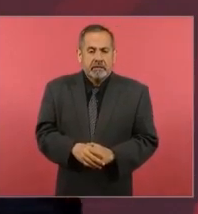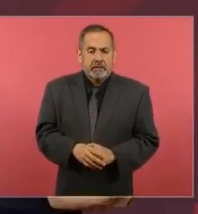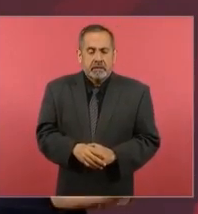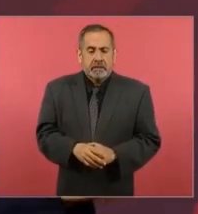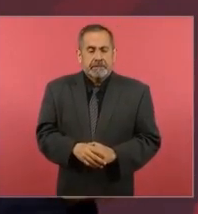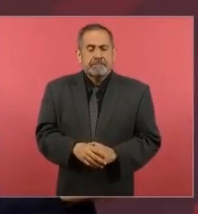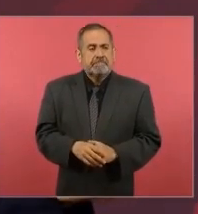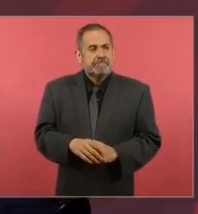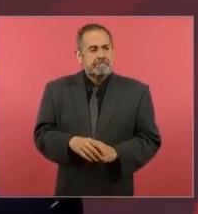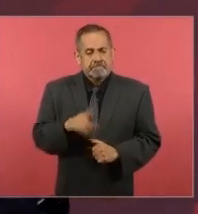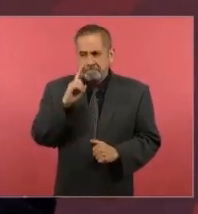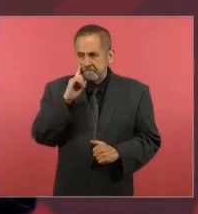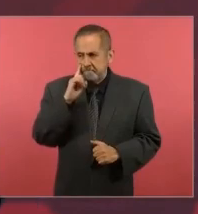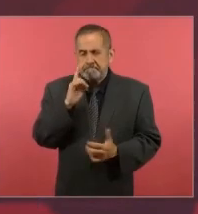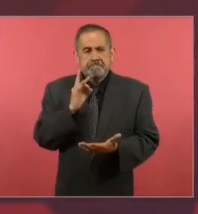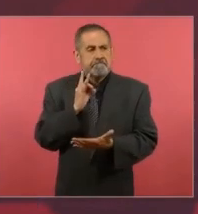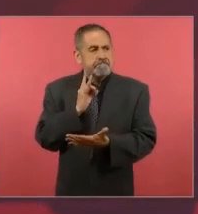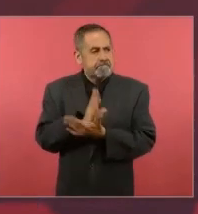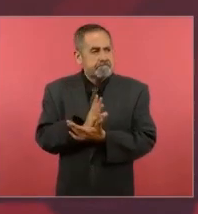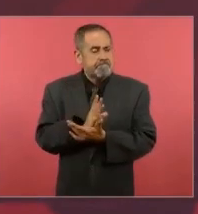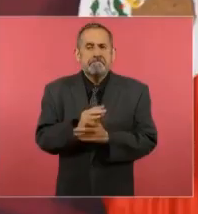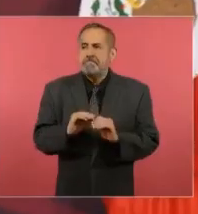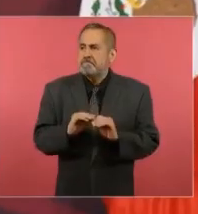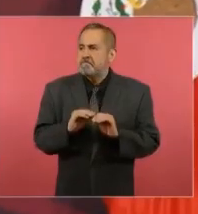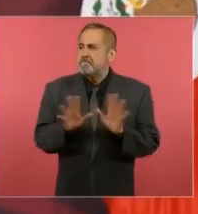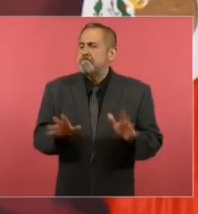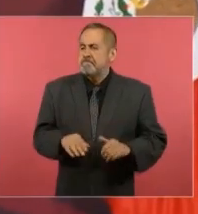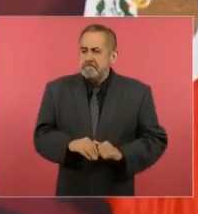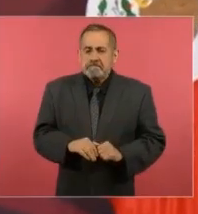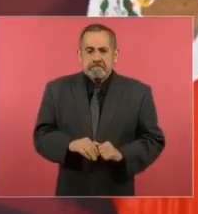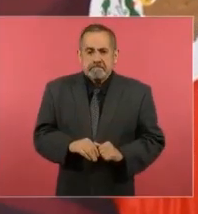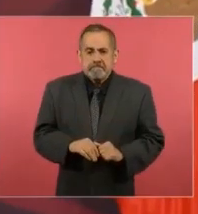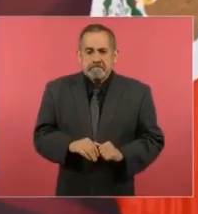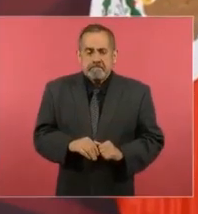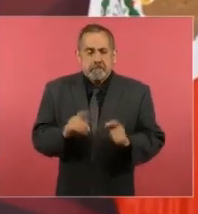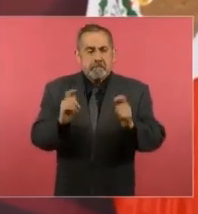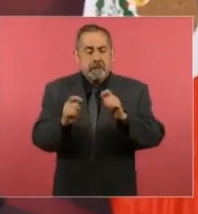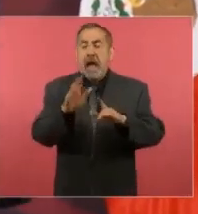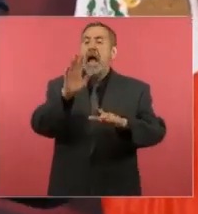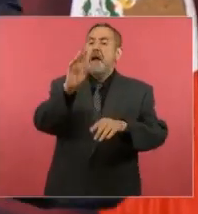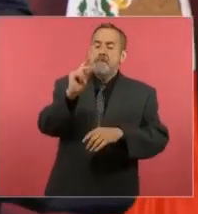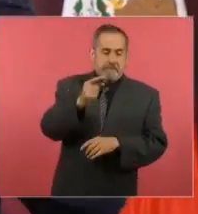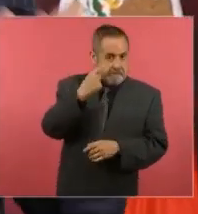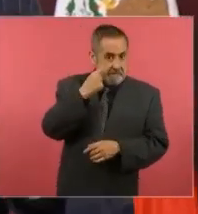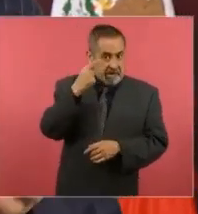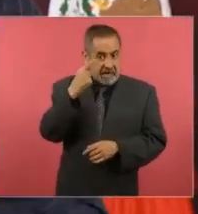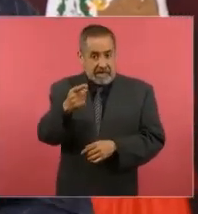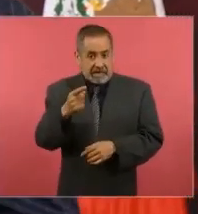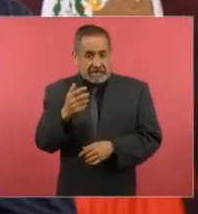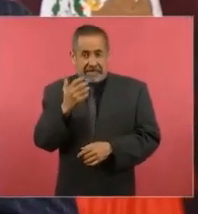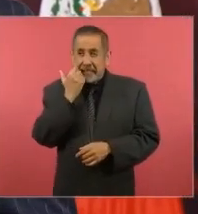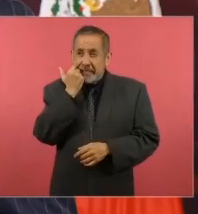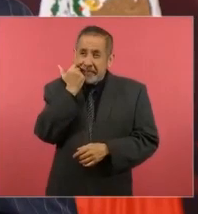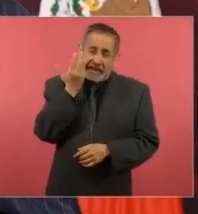es muy claro que para llevar a cabo una transformación… Ah, ahora, si lo que se quiere